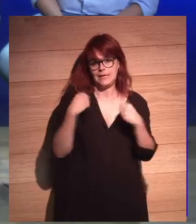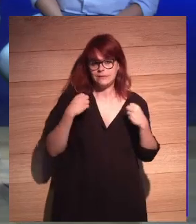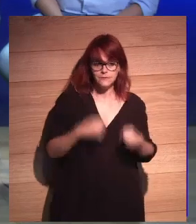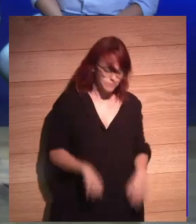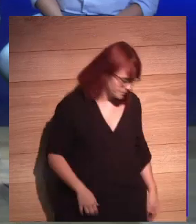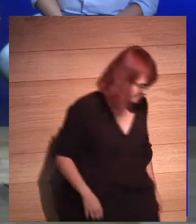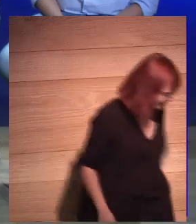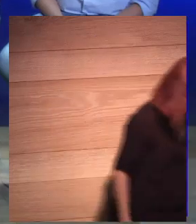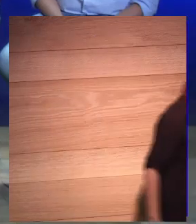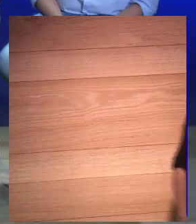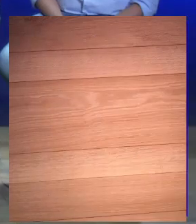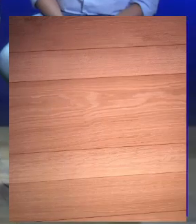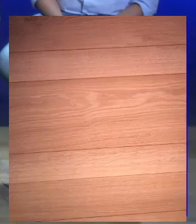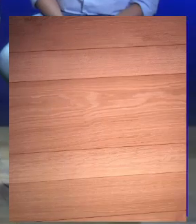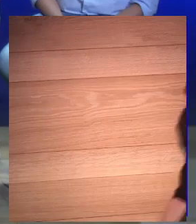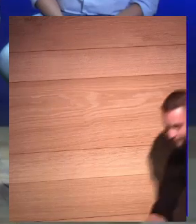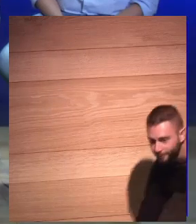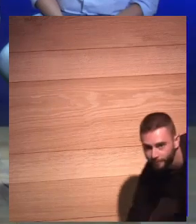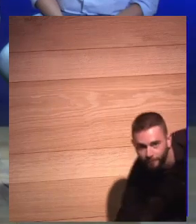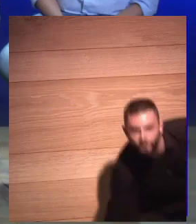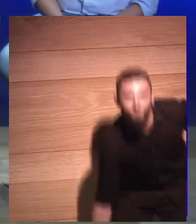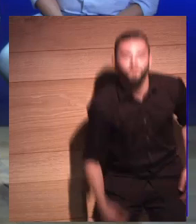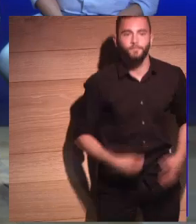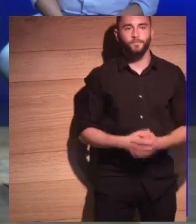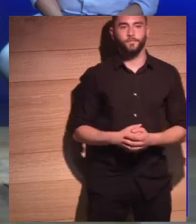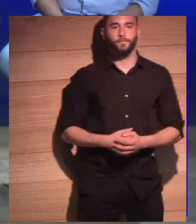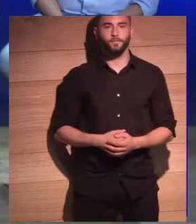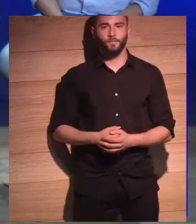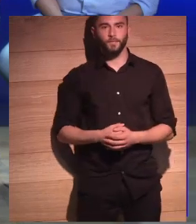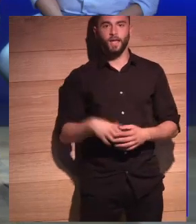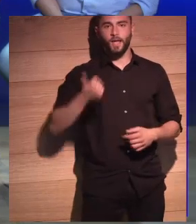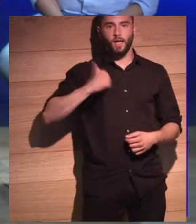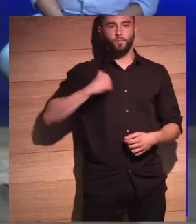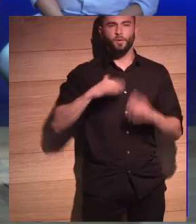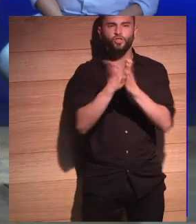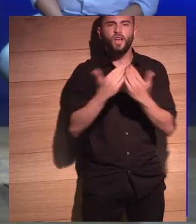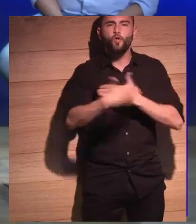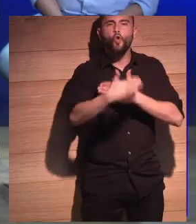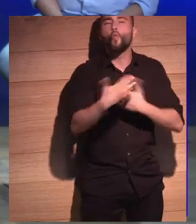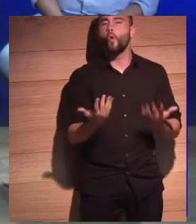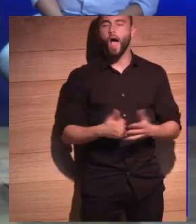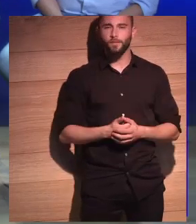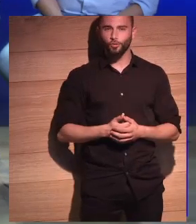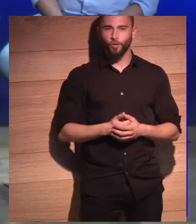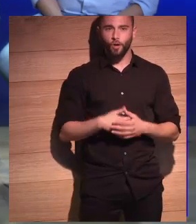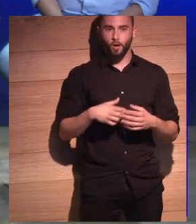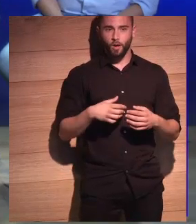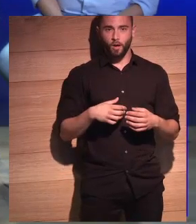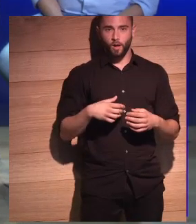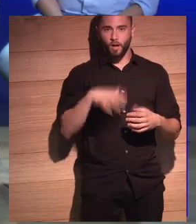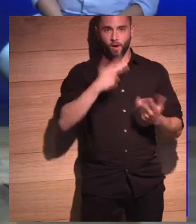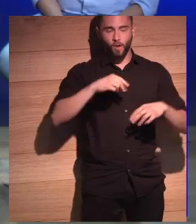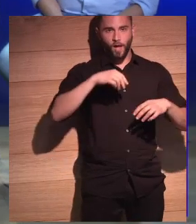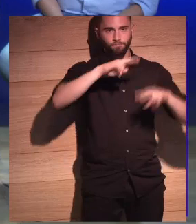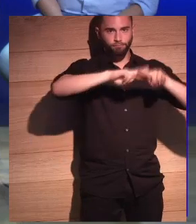cierto, aprovecho, ¿cuándo estará el libro? No, el libro está publicado. Sí, pero esa segunda revisión... Vale, estamos haciendo una segunda revisión